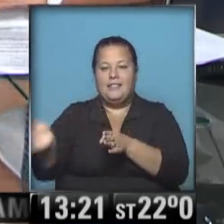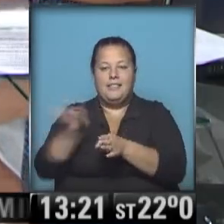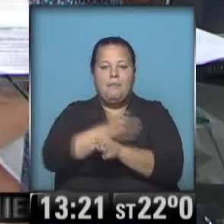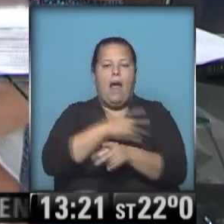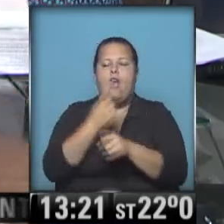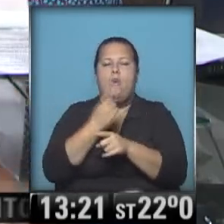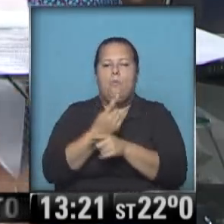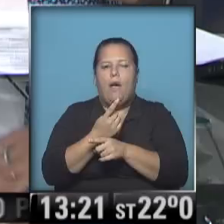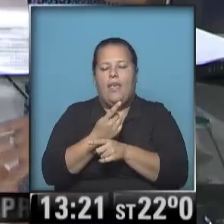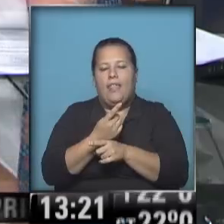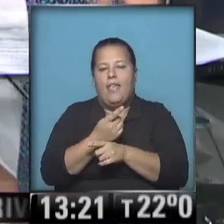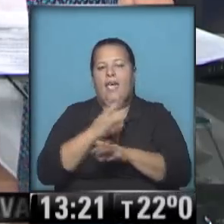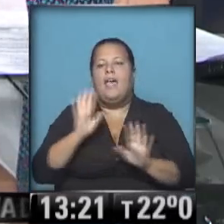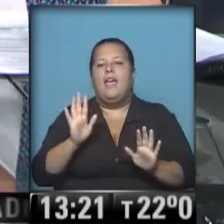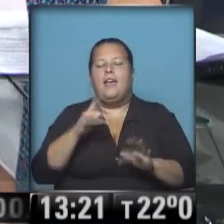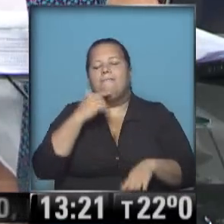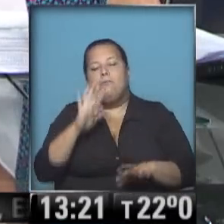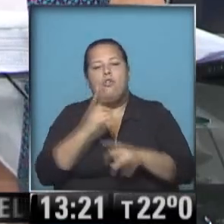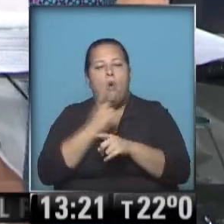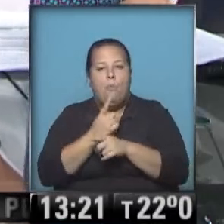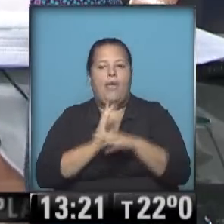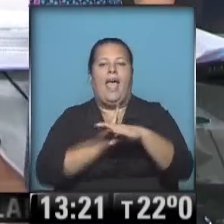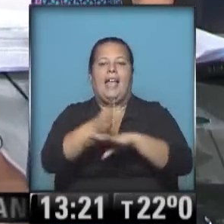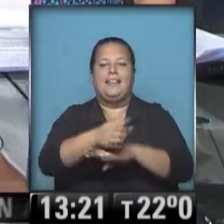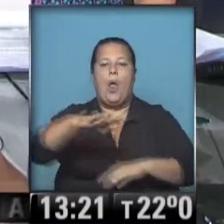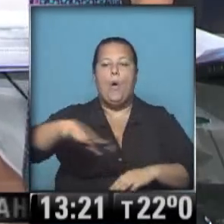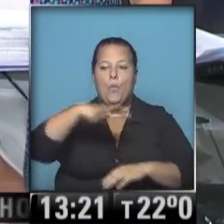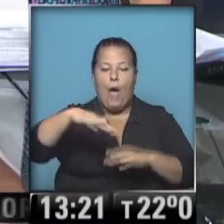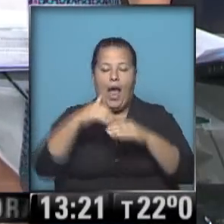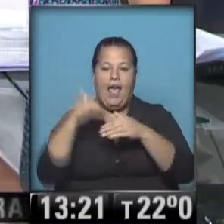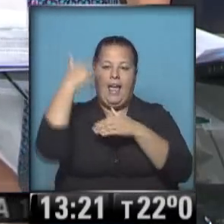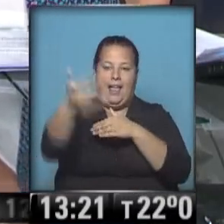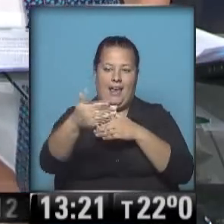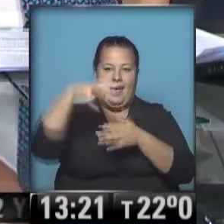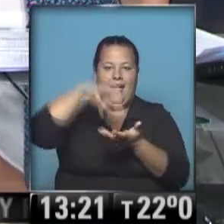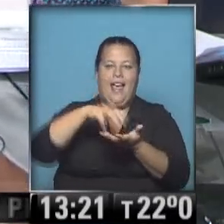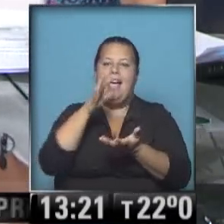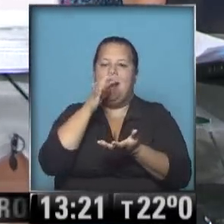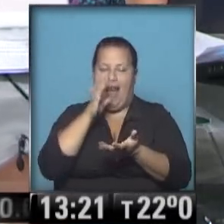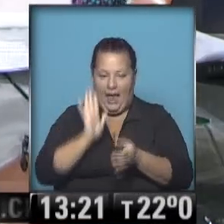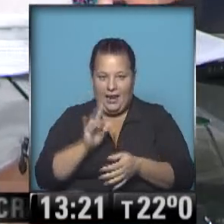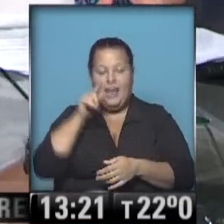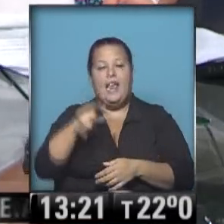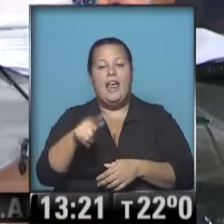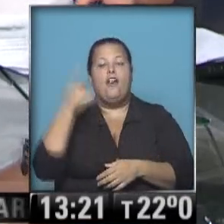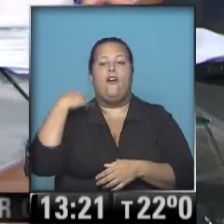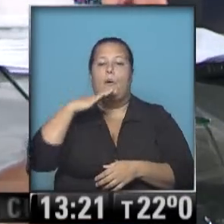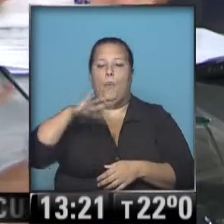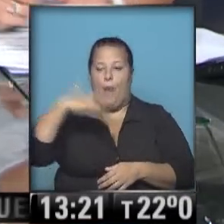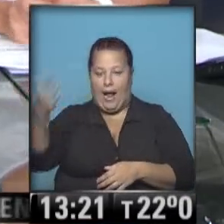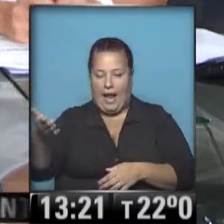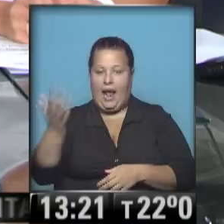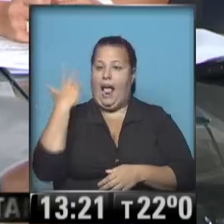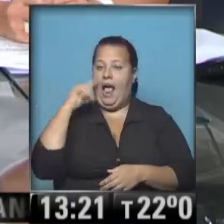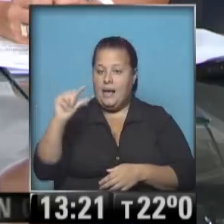posibilidad o a imposibilitado Mejor dicho que se pueda acceder a un barrio que está detrás de la planta de Clarín Esto ocurrió en barracas Hace unos